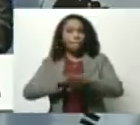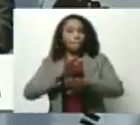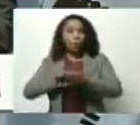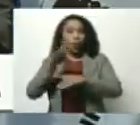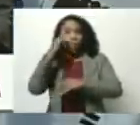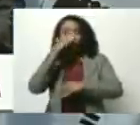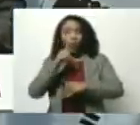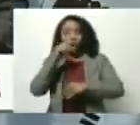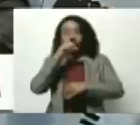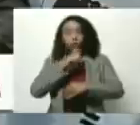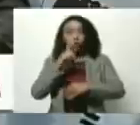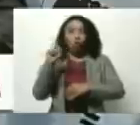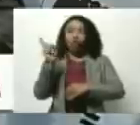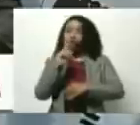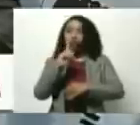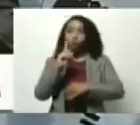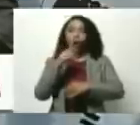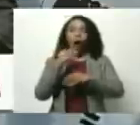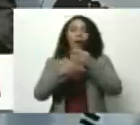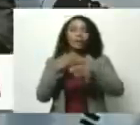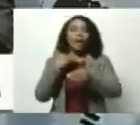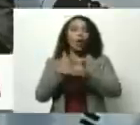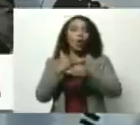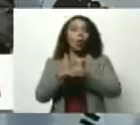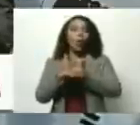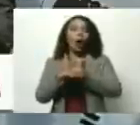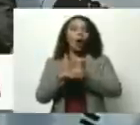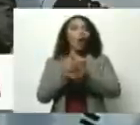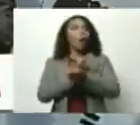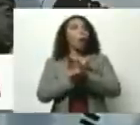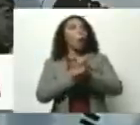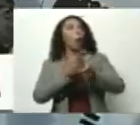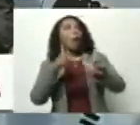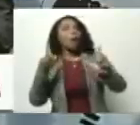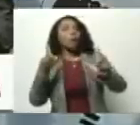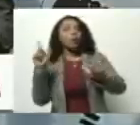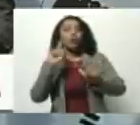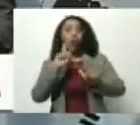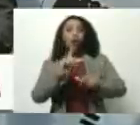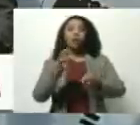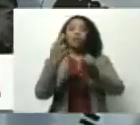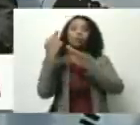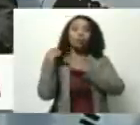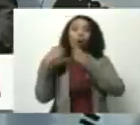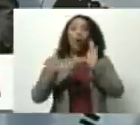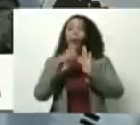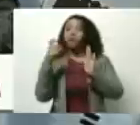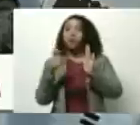menor de edad, no lo exculpa de un hecho punible o de responsabilidad como tal.